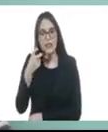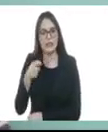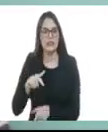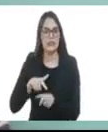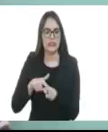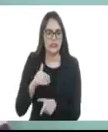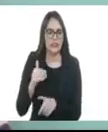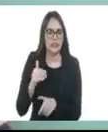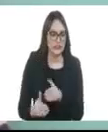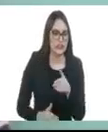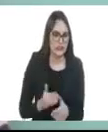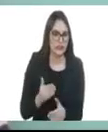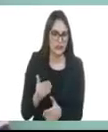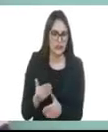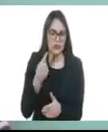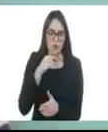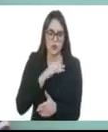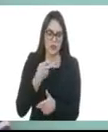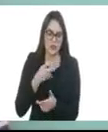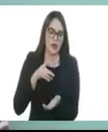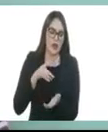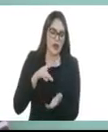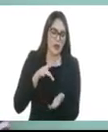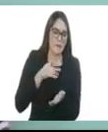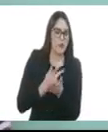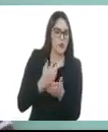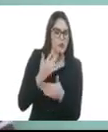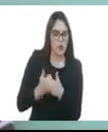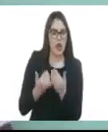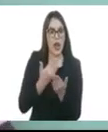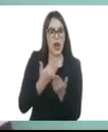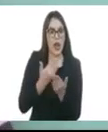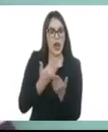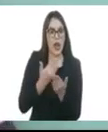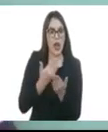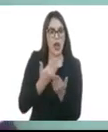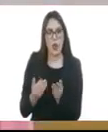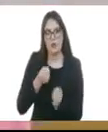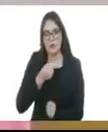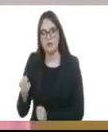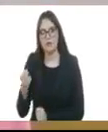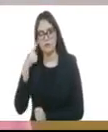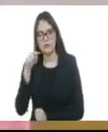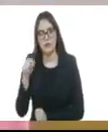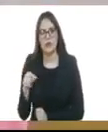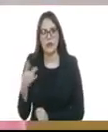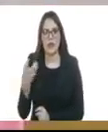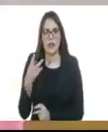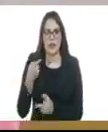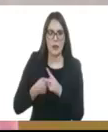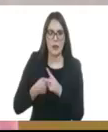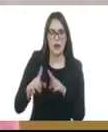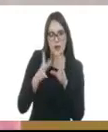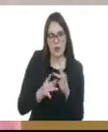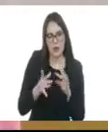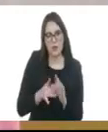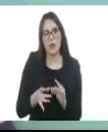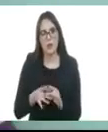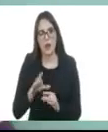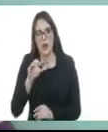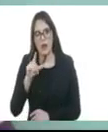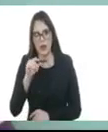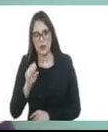mi compañero Rodolfo para que él también nos dé su punto de vista sobre esto. Gracias, Eliana, muchas gracias.